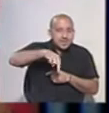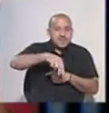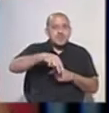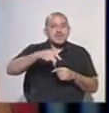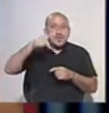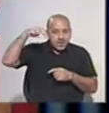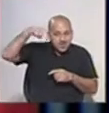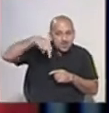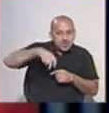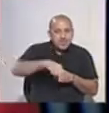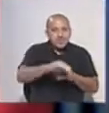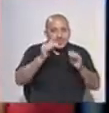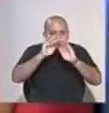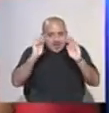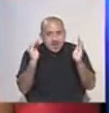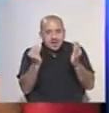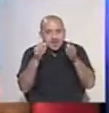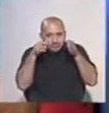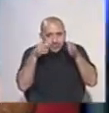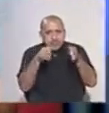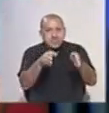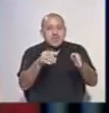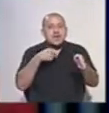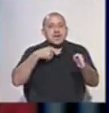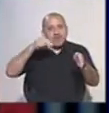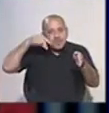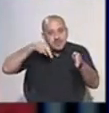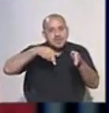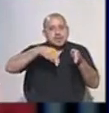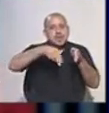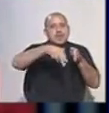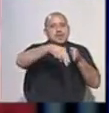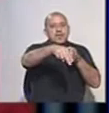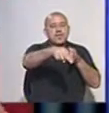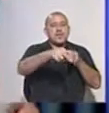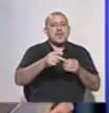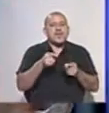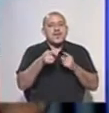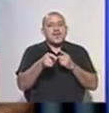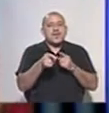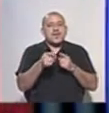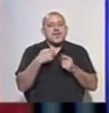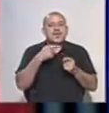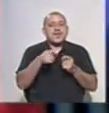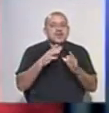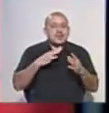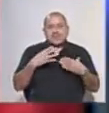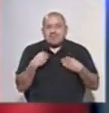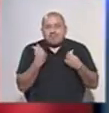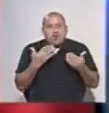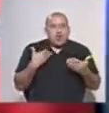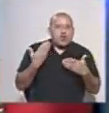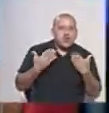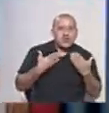Un túnel cerrado, ¿no? Por lo que uno baja y arranca rumbo al escenario. Y en la emoción, y seguramente con